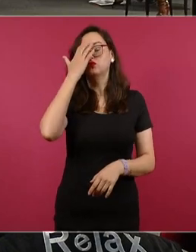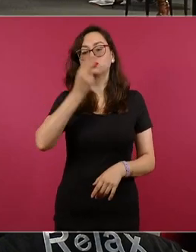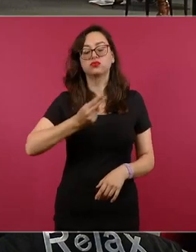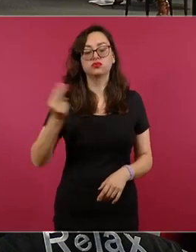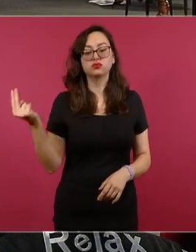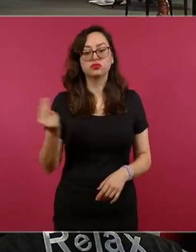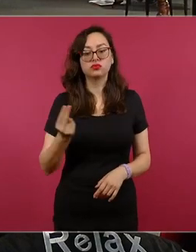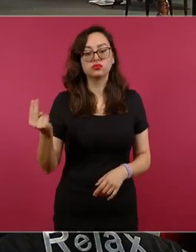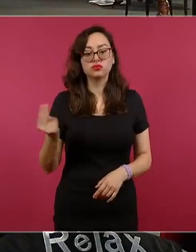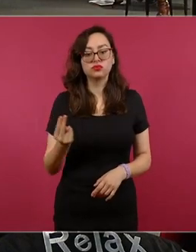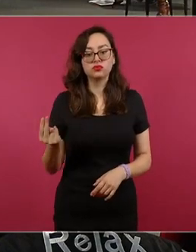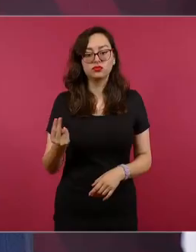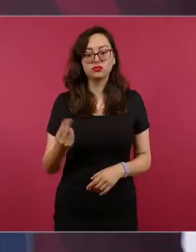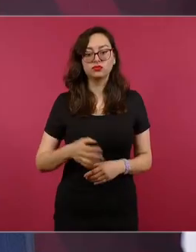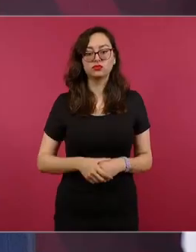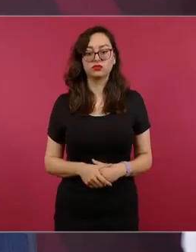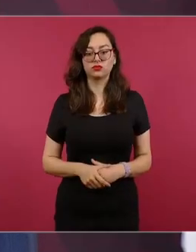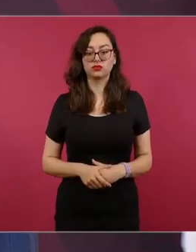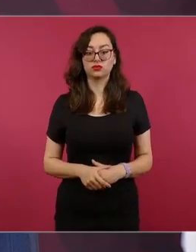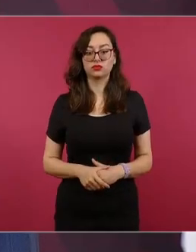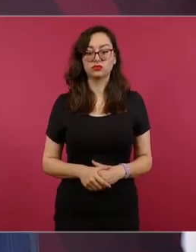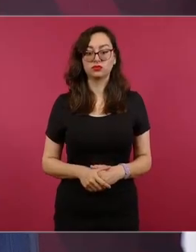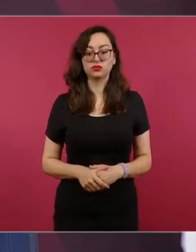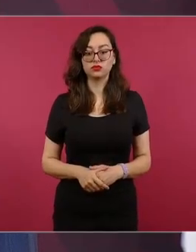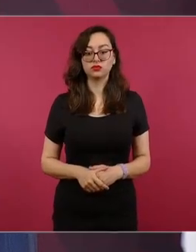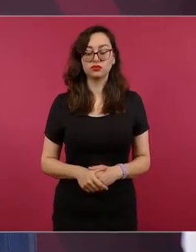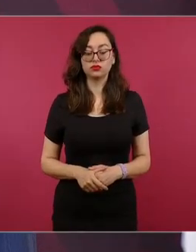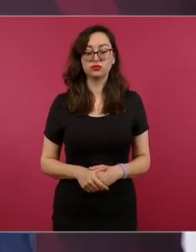Por ejemplo,